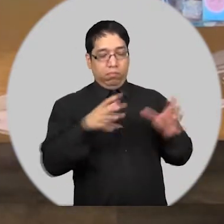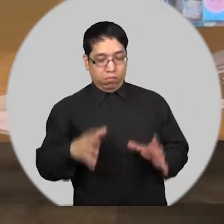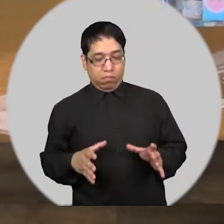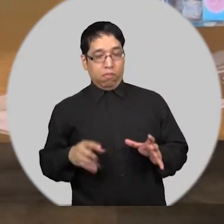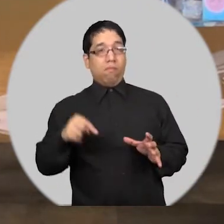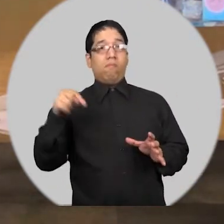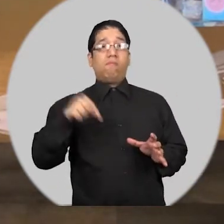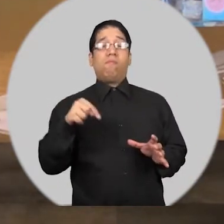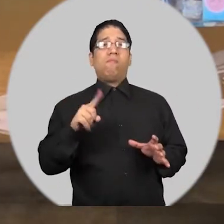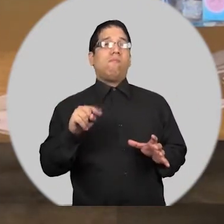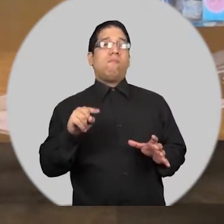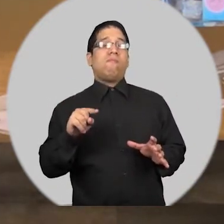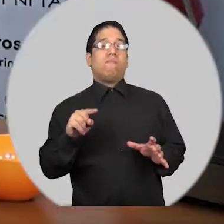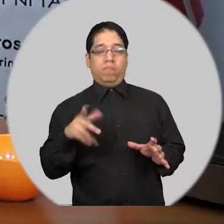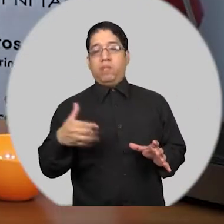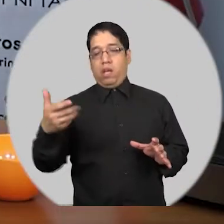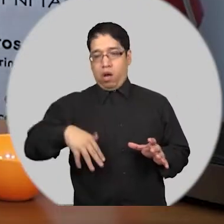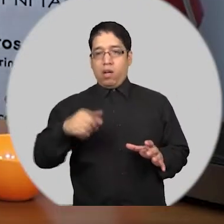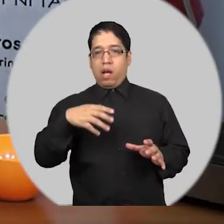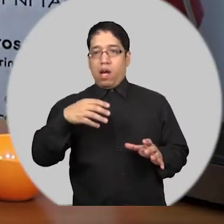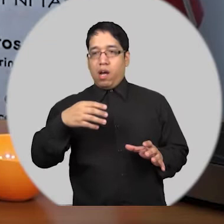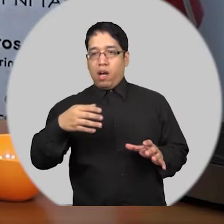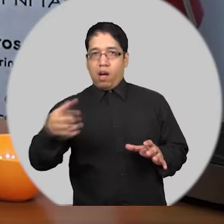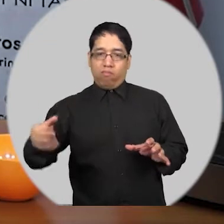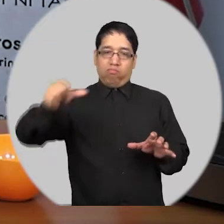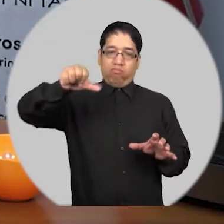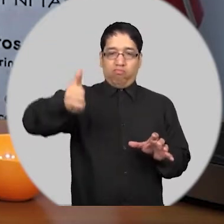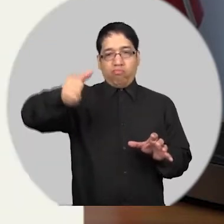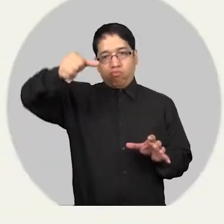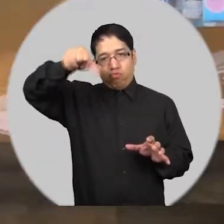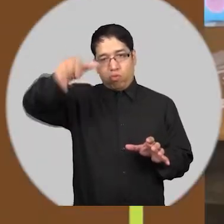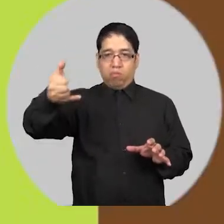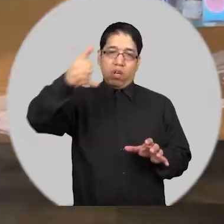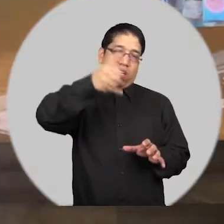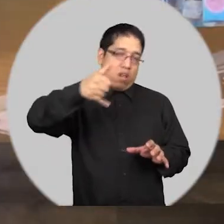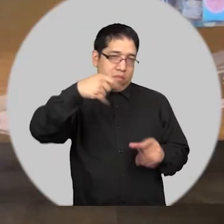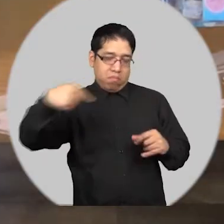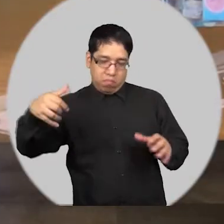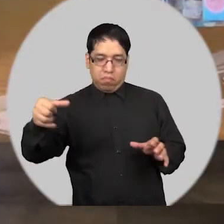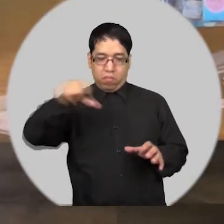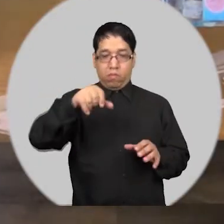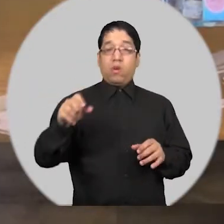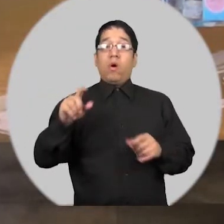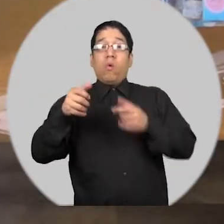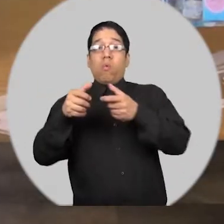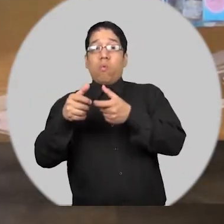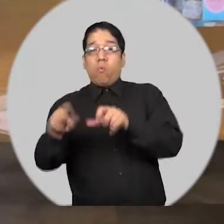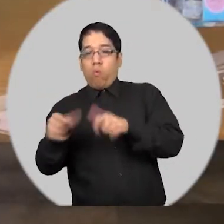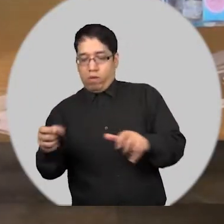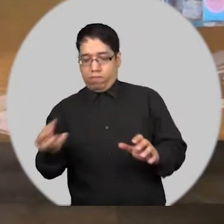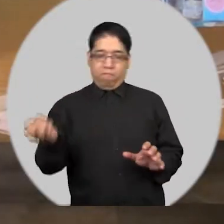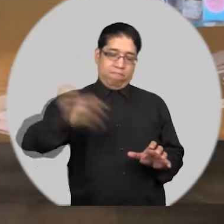ir agregando nuestros ingredientes líquidos en este caso. Así que vamos a agregarle ya los huevitos